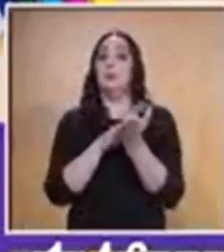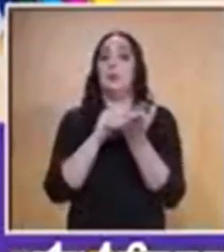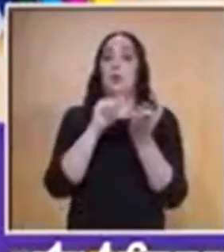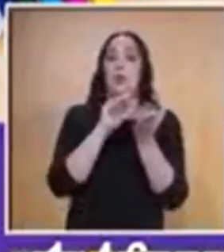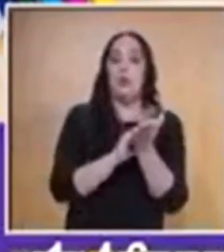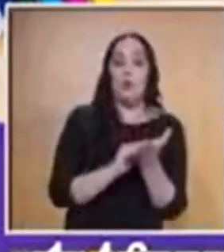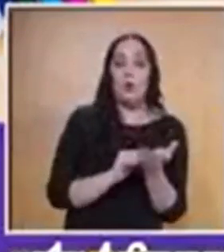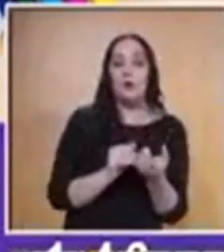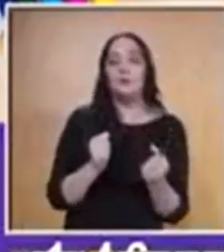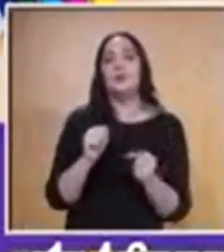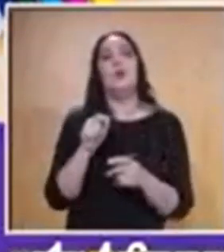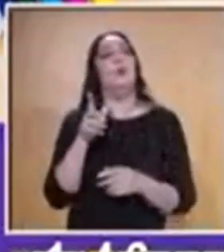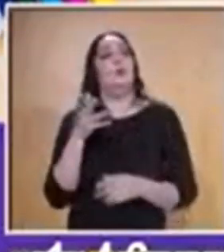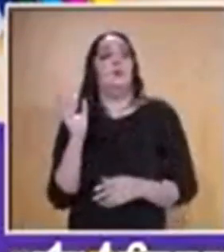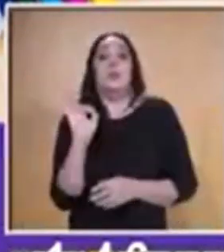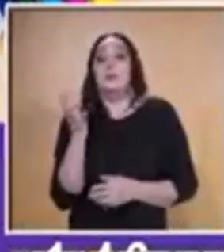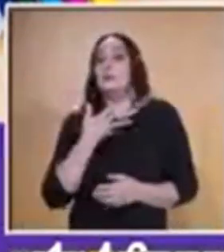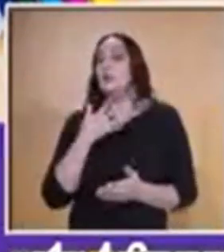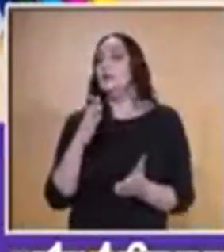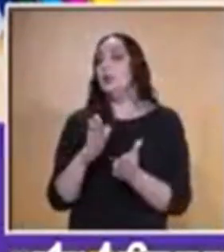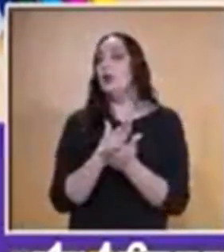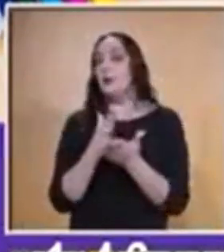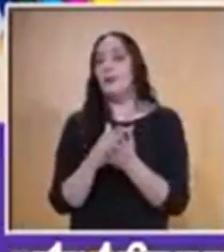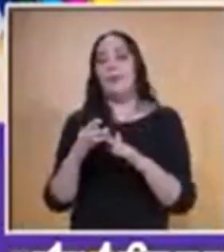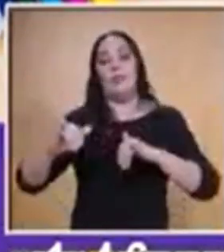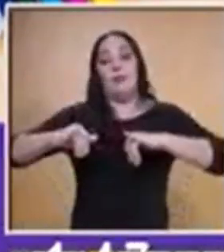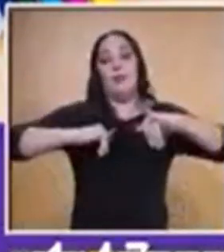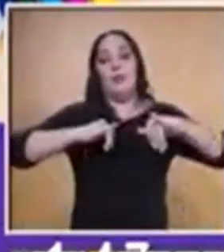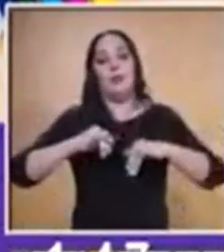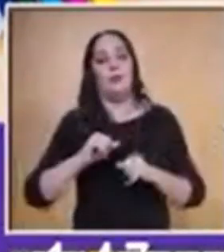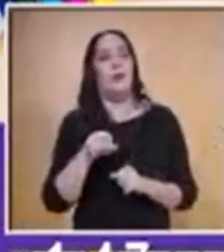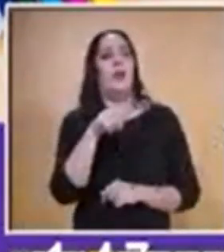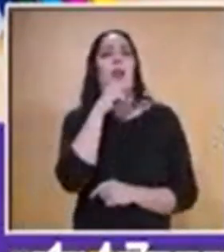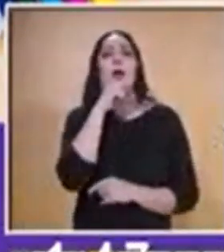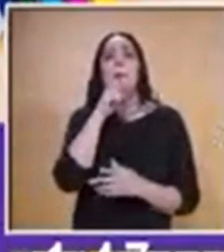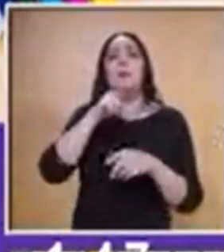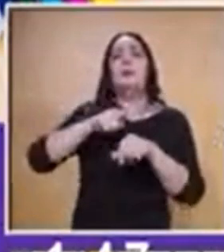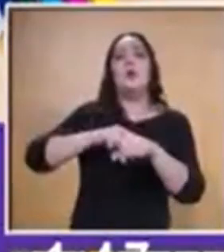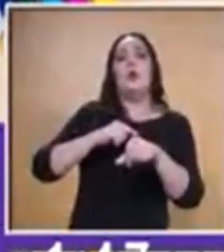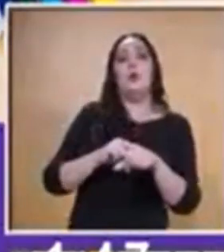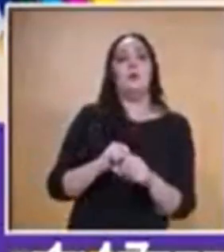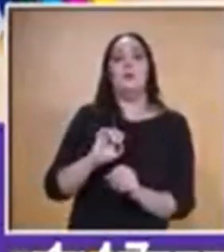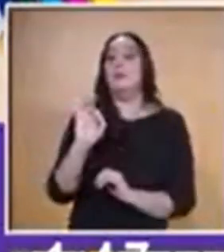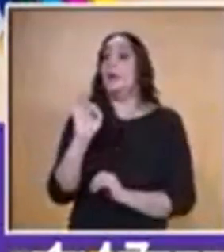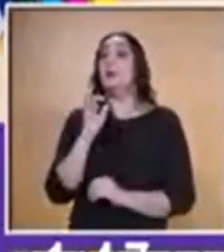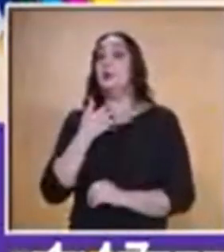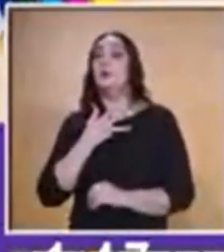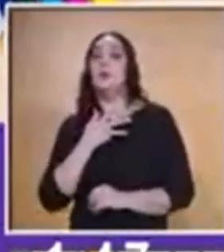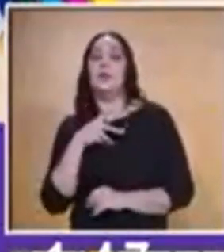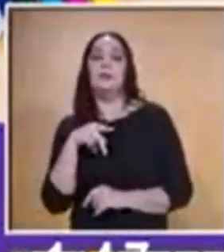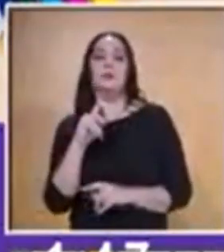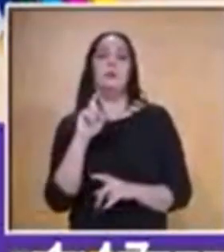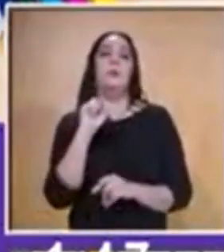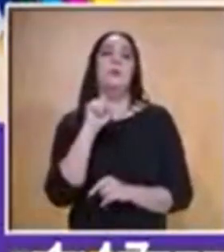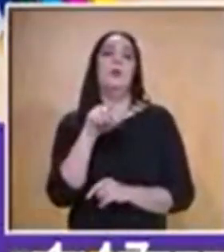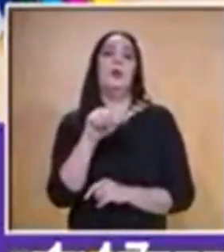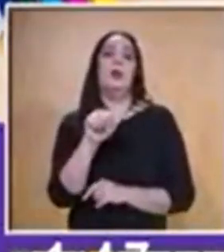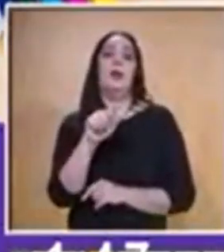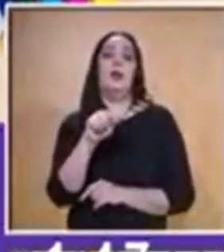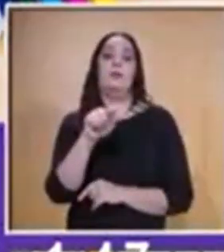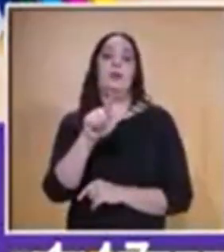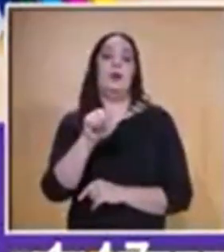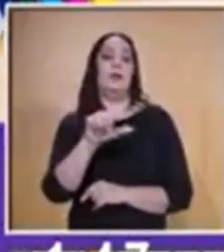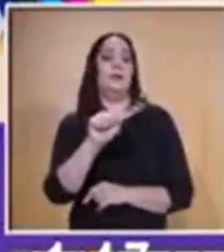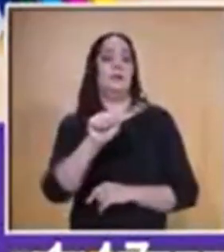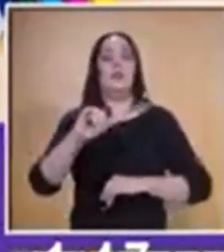de geografía si la tienes, lápiz, colores y si lo encuentras en casa, el atlas de geografía de 5º grado. Si no, no te preocupes, aquí